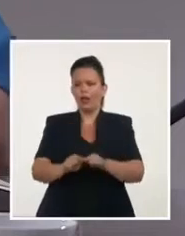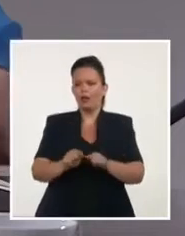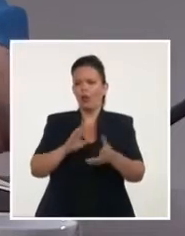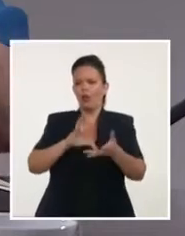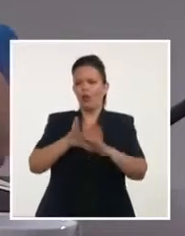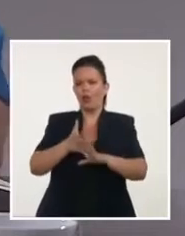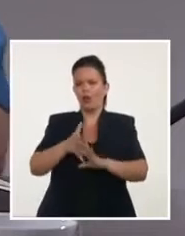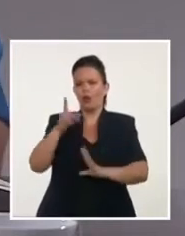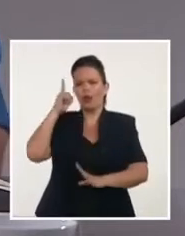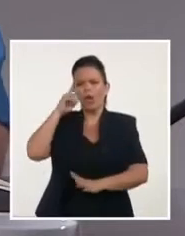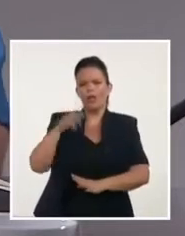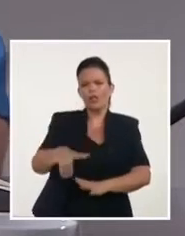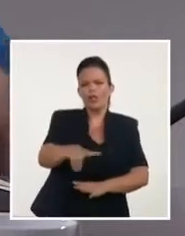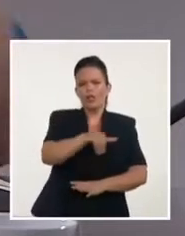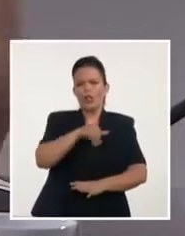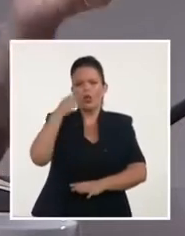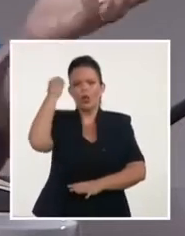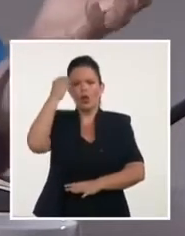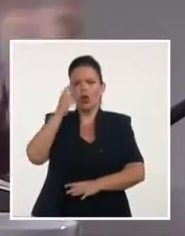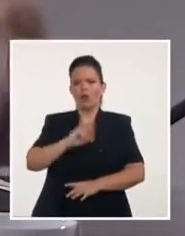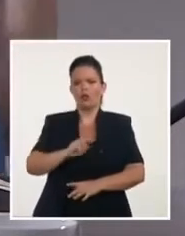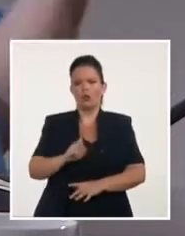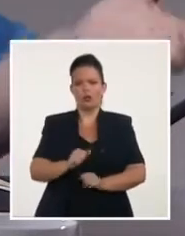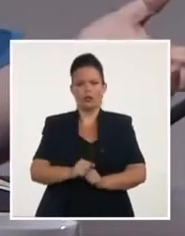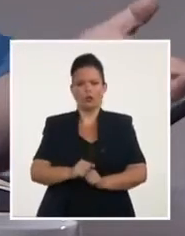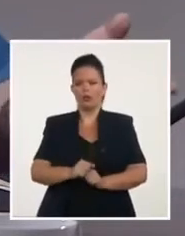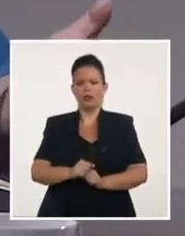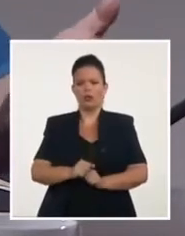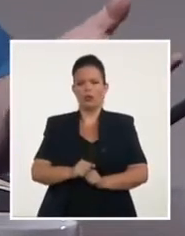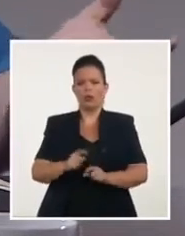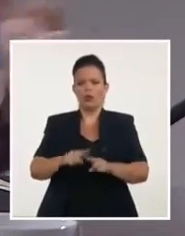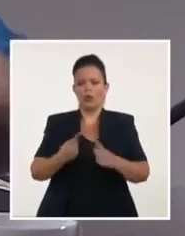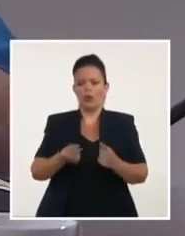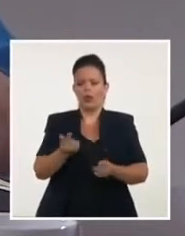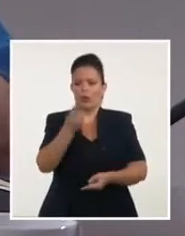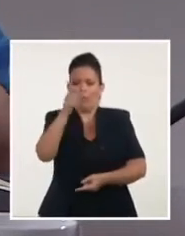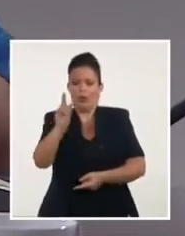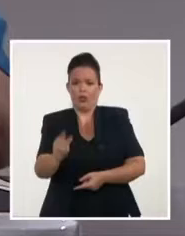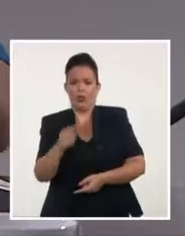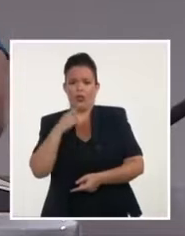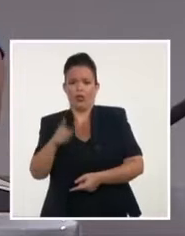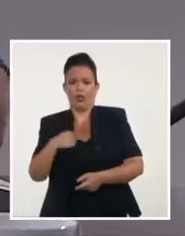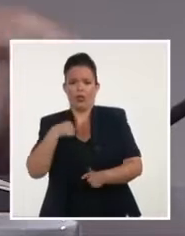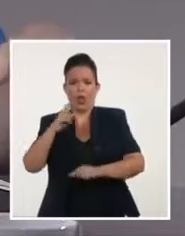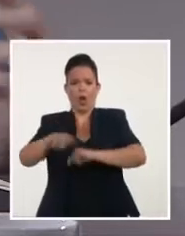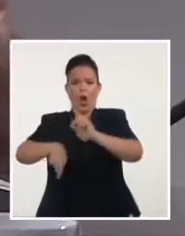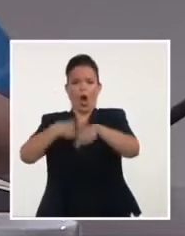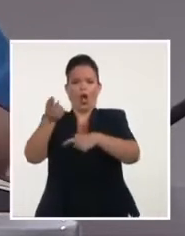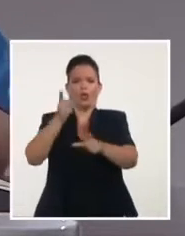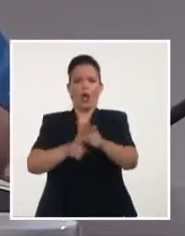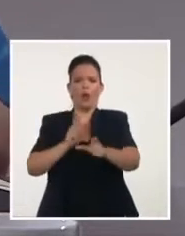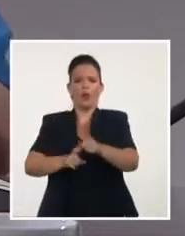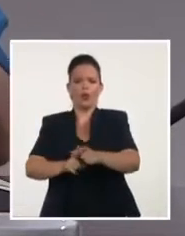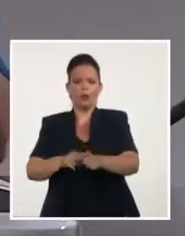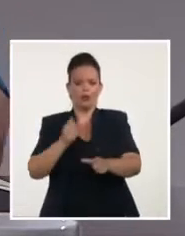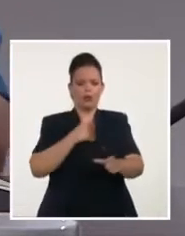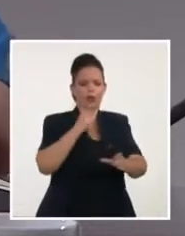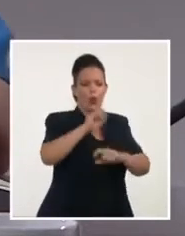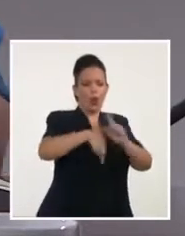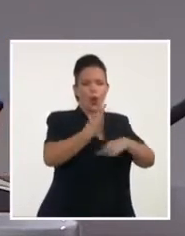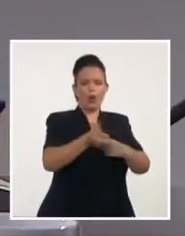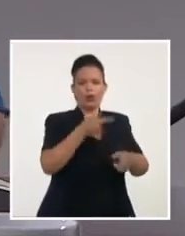sino yo odio el comunismo y esto es el comunismo y vamos a atacarlo. Y como tienen una red transnacional